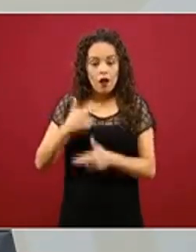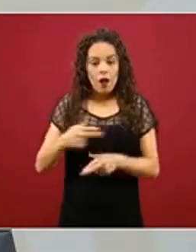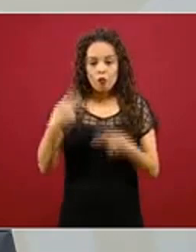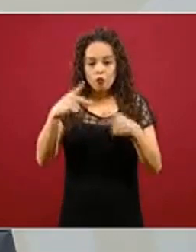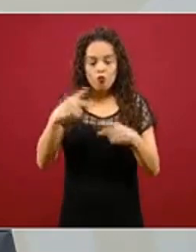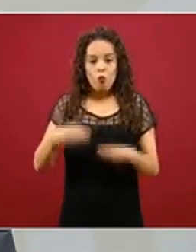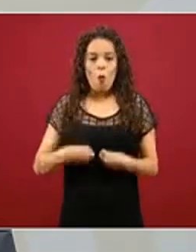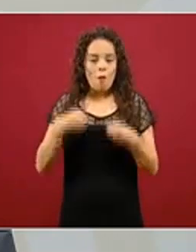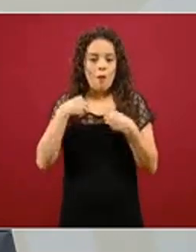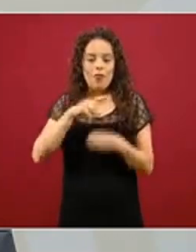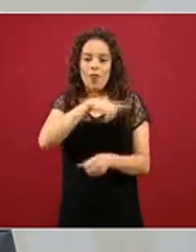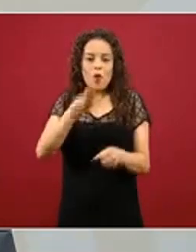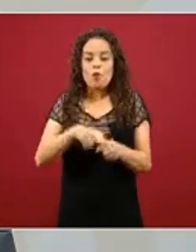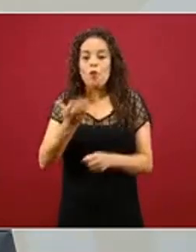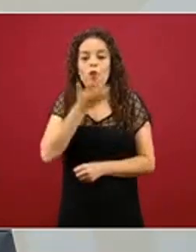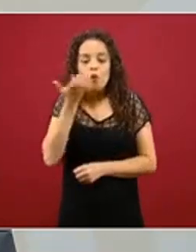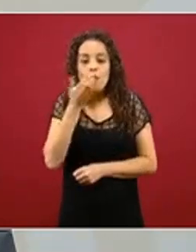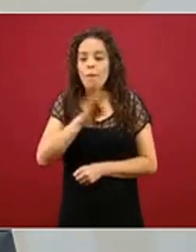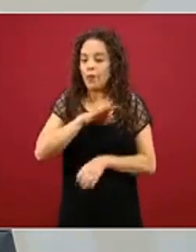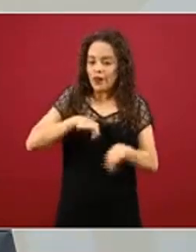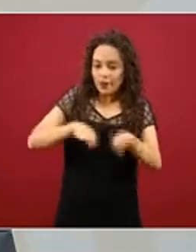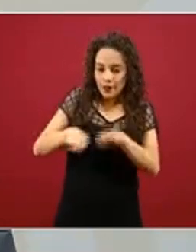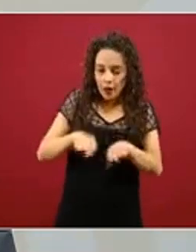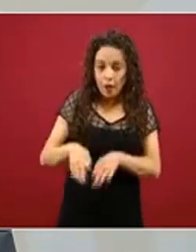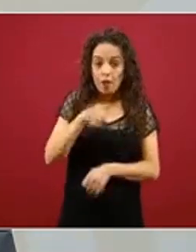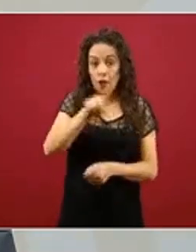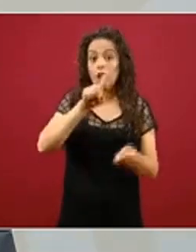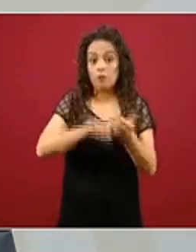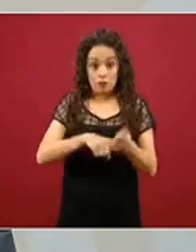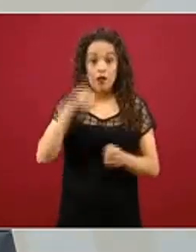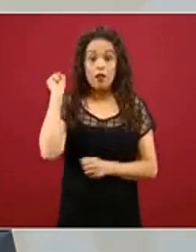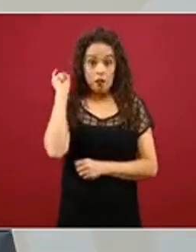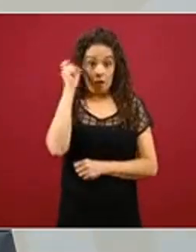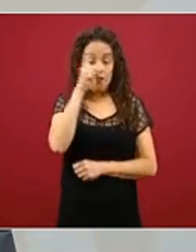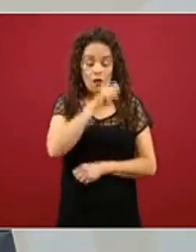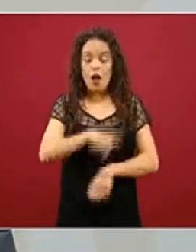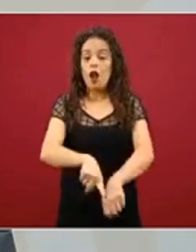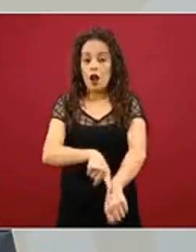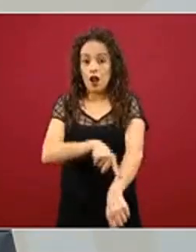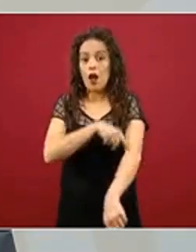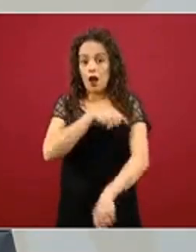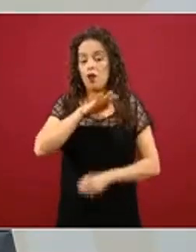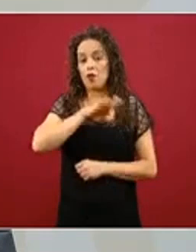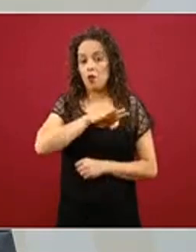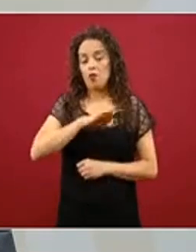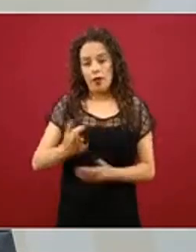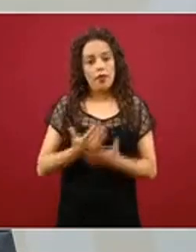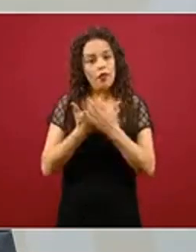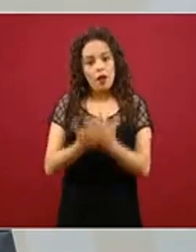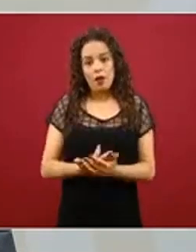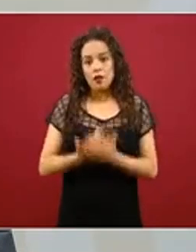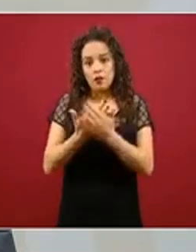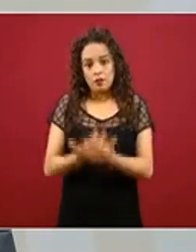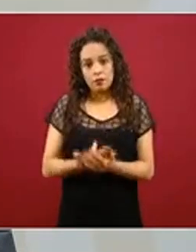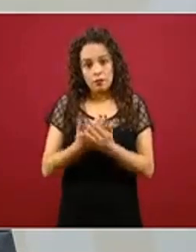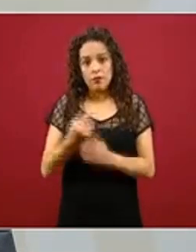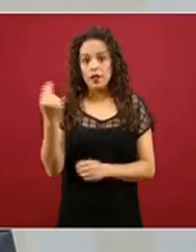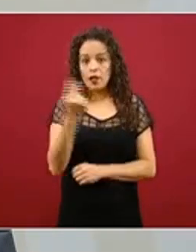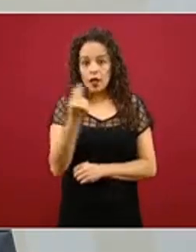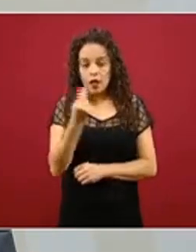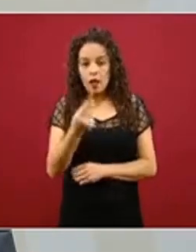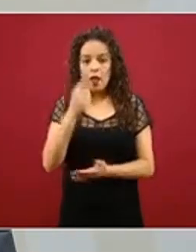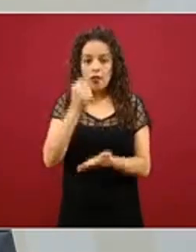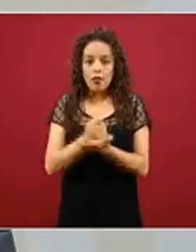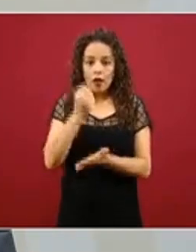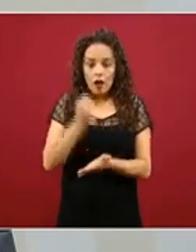vida cotidiana, poder trabajar. Hay afecciones que pueden durar un tiempo largo y que requieren procesos de rehabilitación